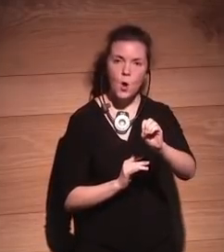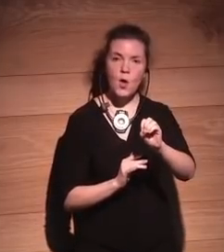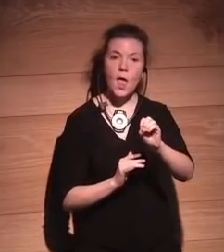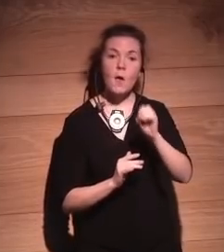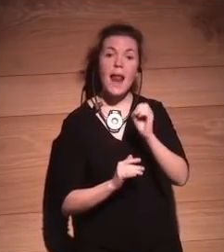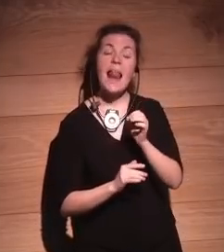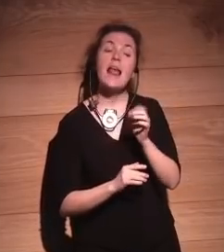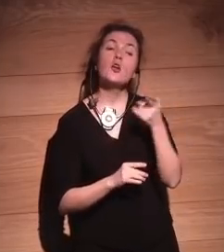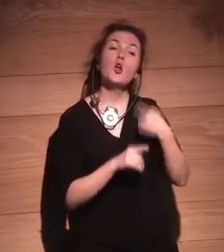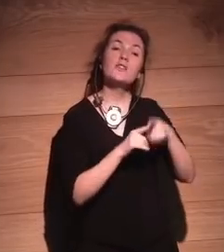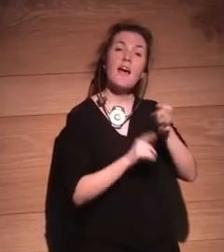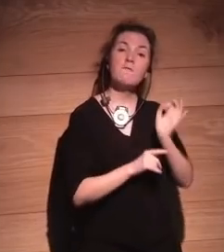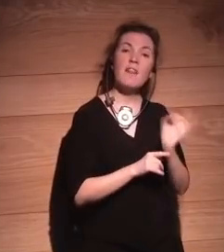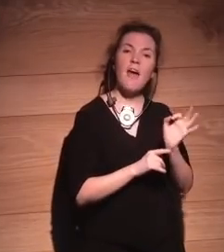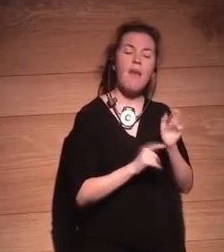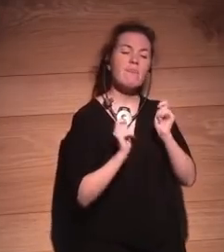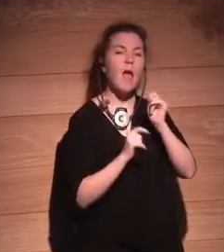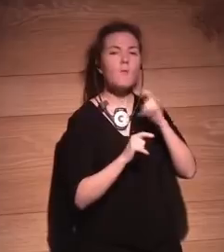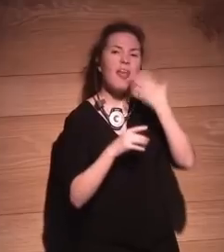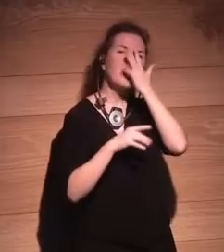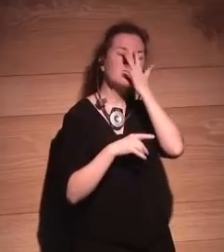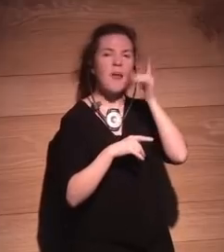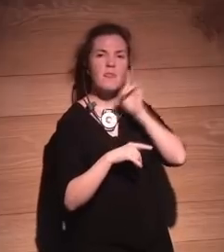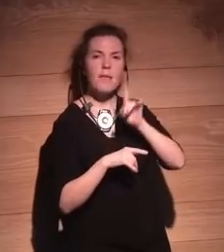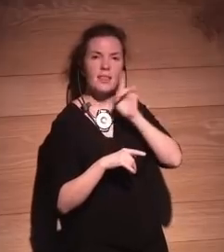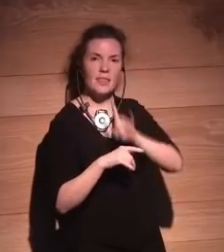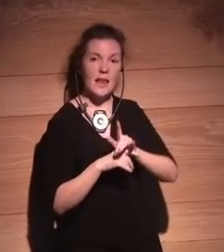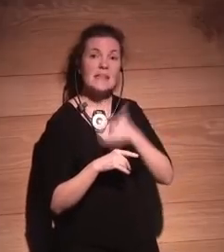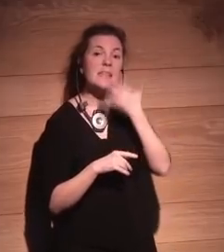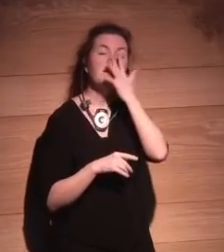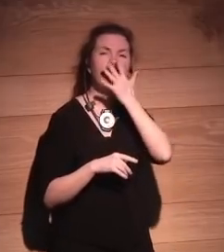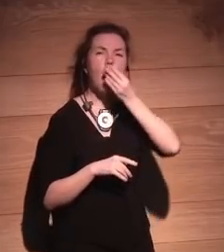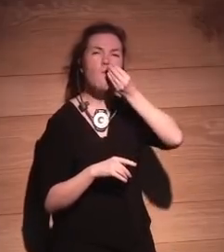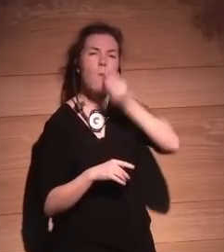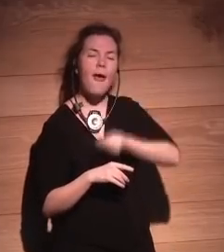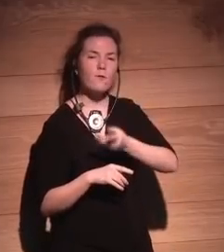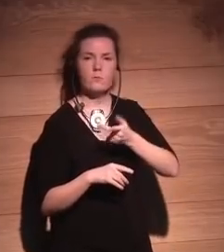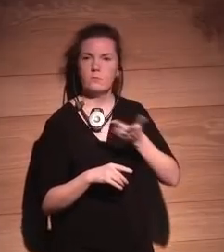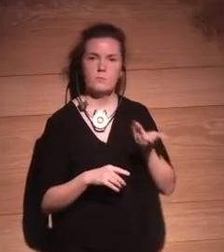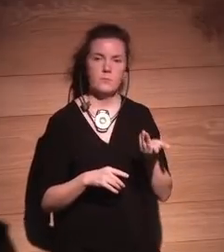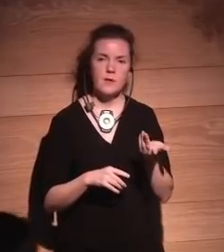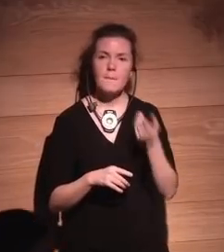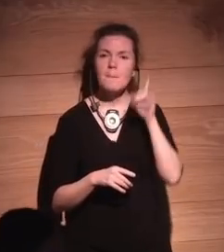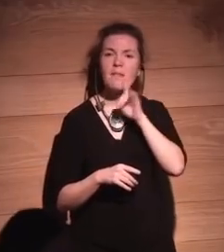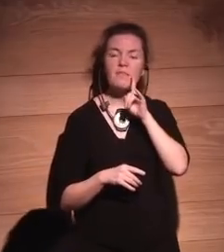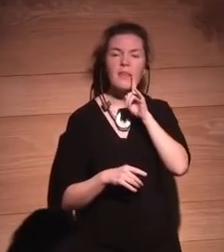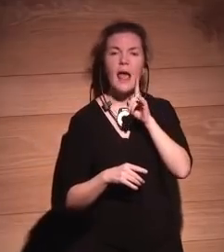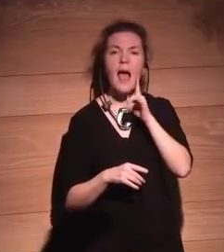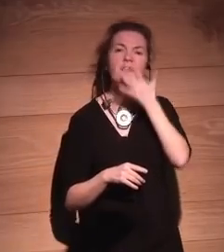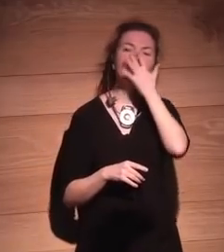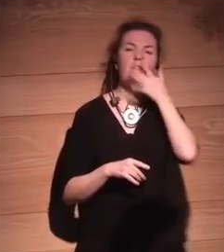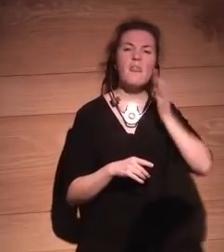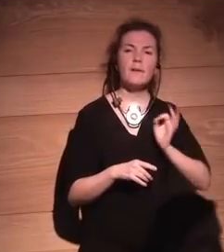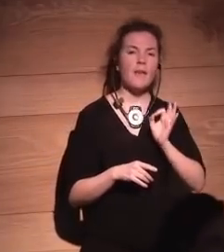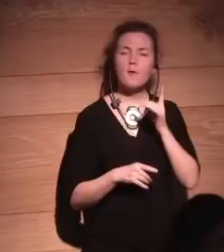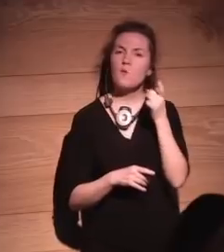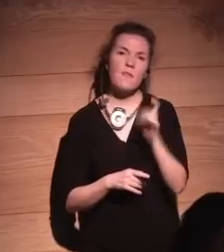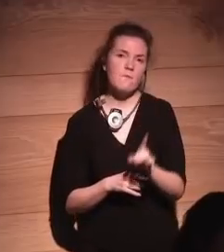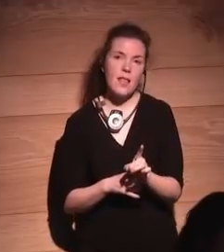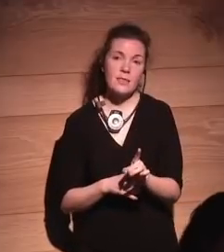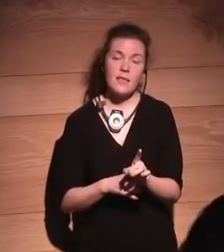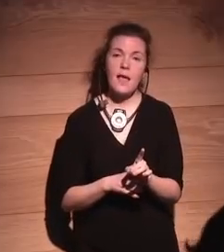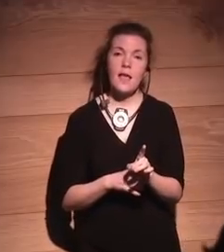mentira. Cuanto mejor sea el disfraz, mejor. No es verdad. La mentira no necesita disfrazarse de verdad. La mentira circula como